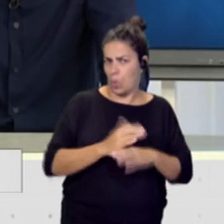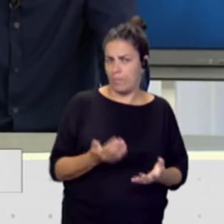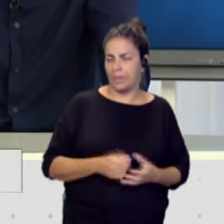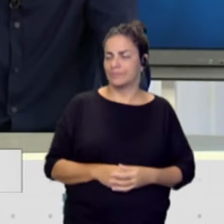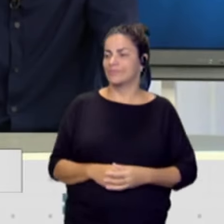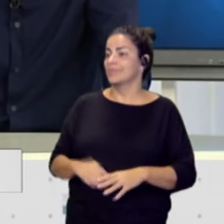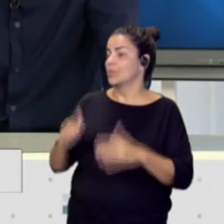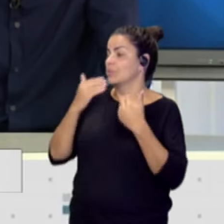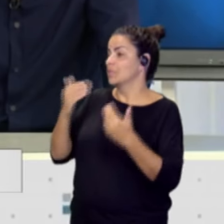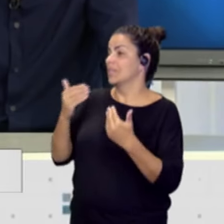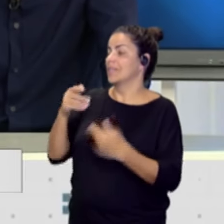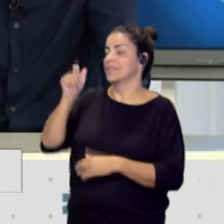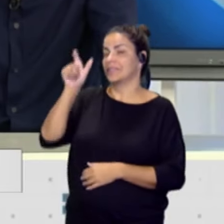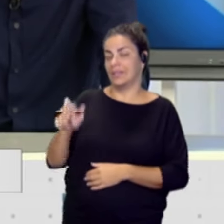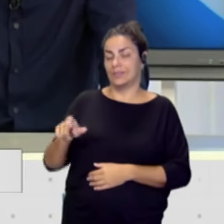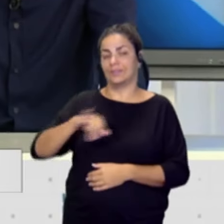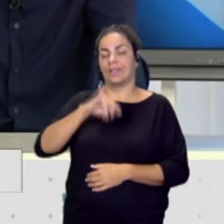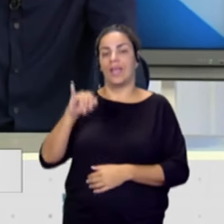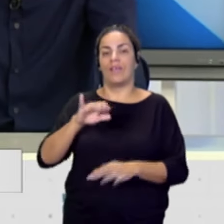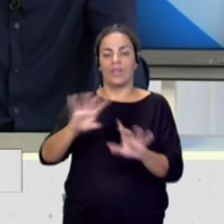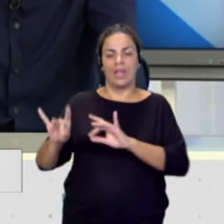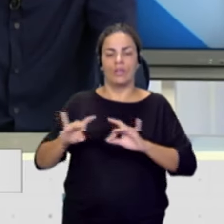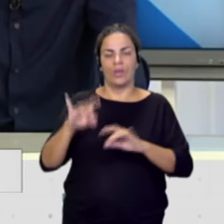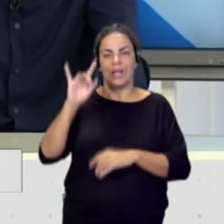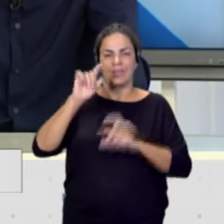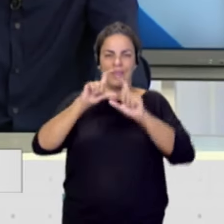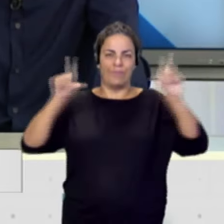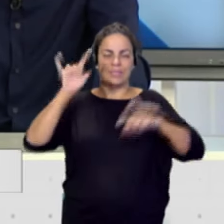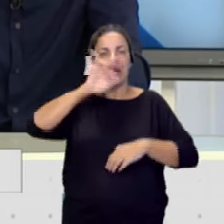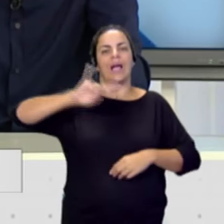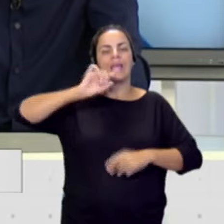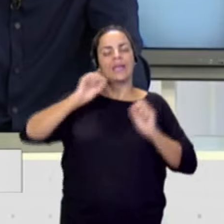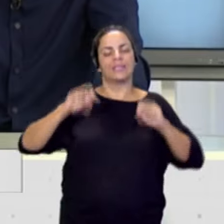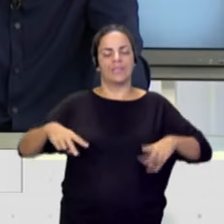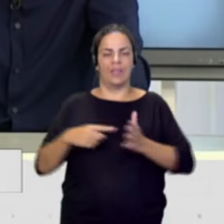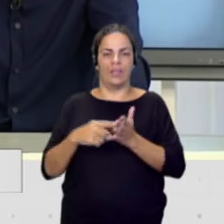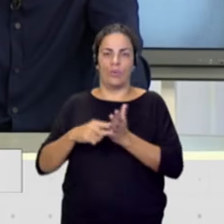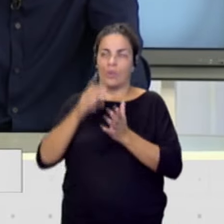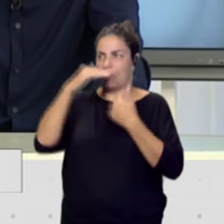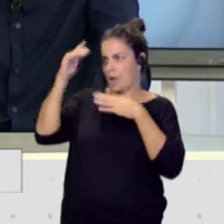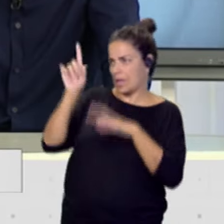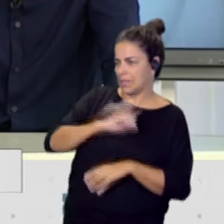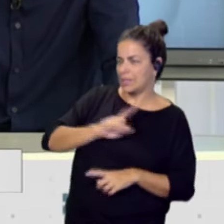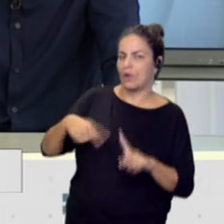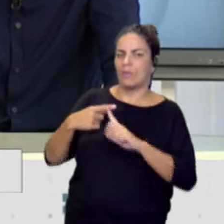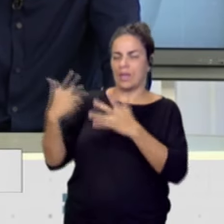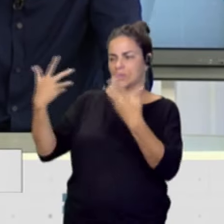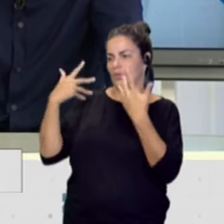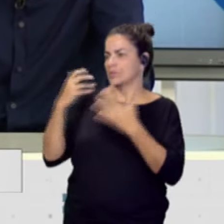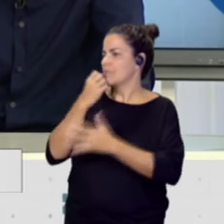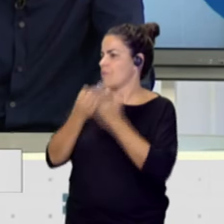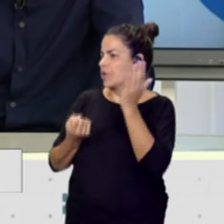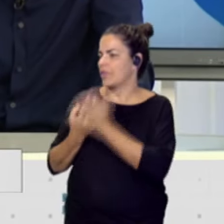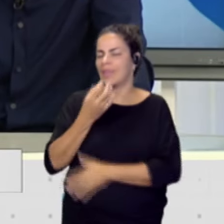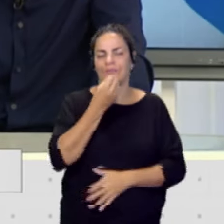Díaz, jefe territorial de Canarias Sin Deuda, por atendernos y por darnos todos esos consejos. Buenos días. Buenos días a